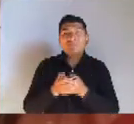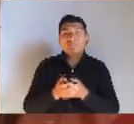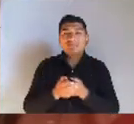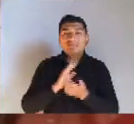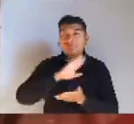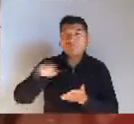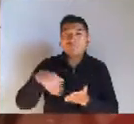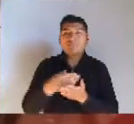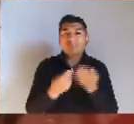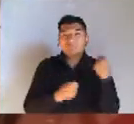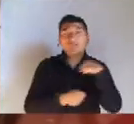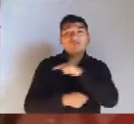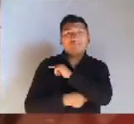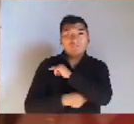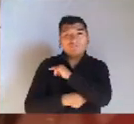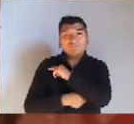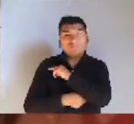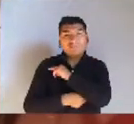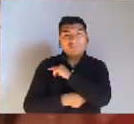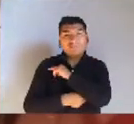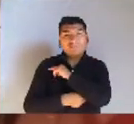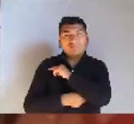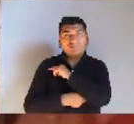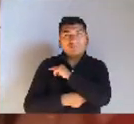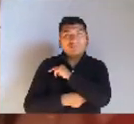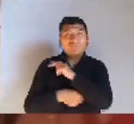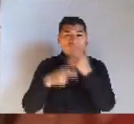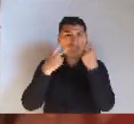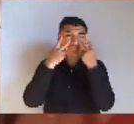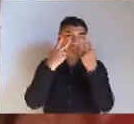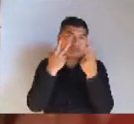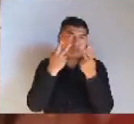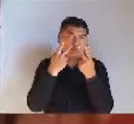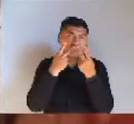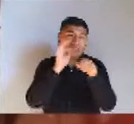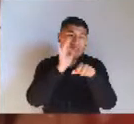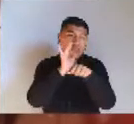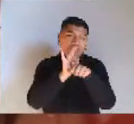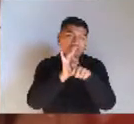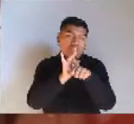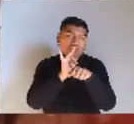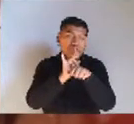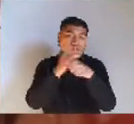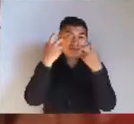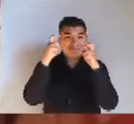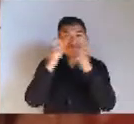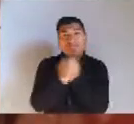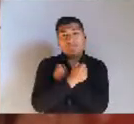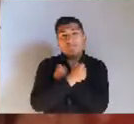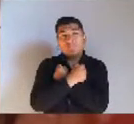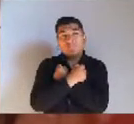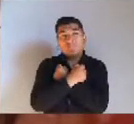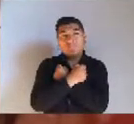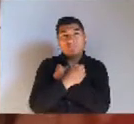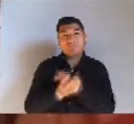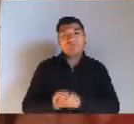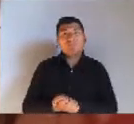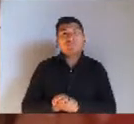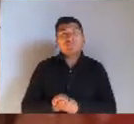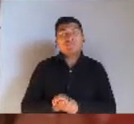que todos nosotros lo vemos y lo palpamos por el amor